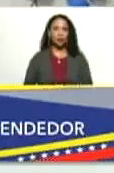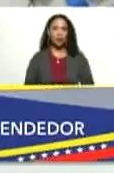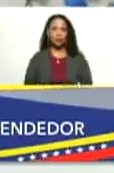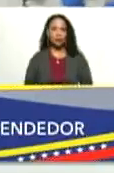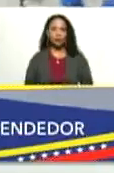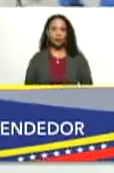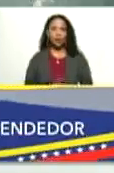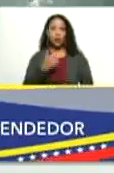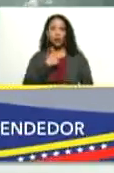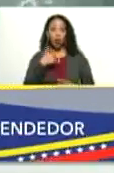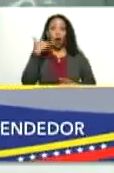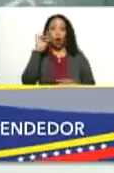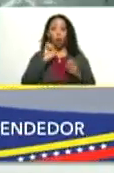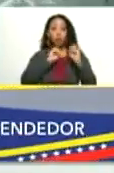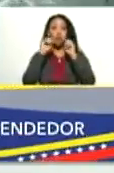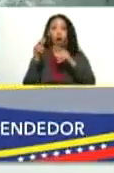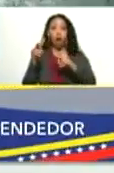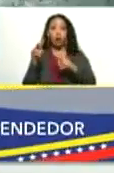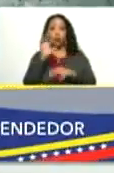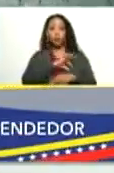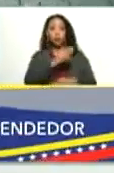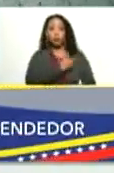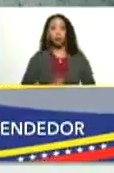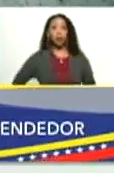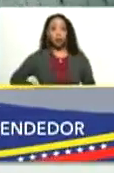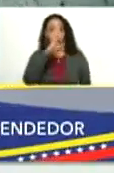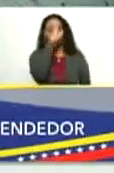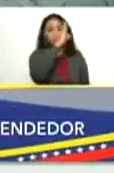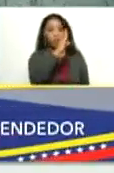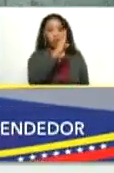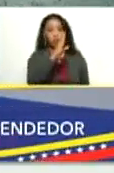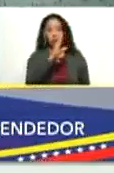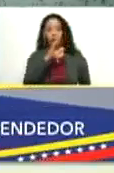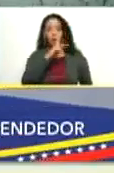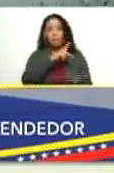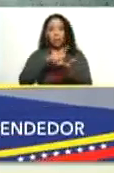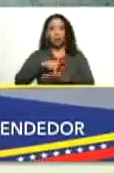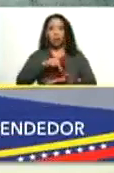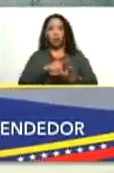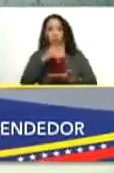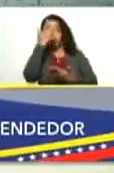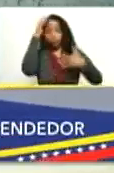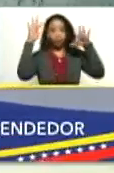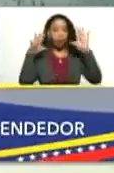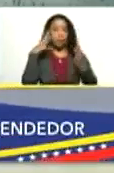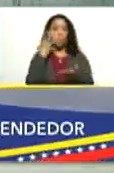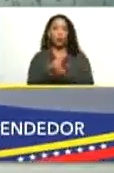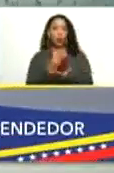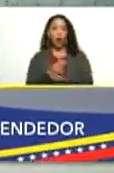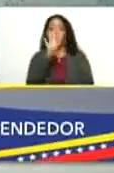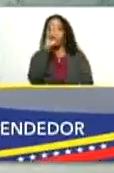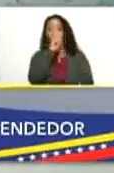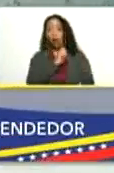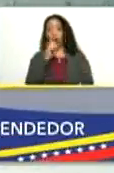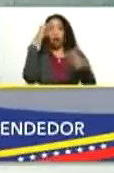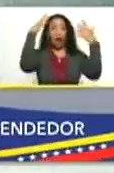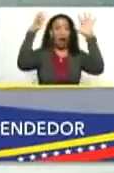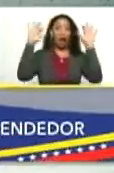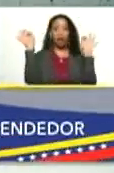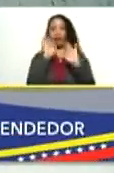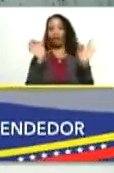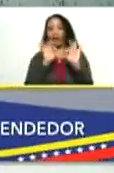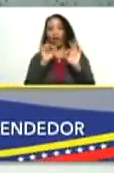Tuve la oportunidad, señor presidente, de participar directamente en los carnavales de Maturín. Tenían 4 años que no se celebraban,